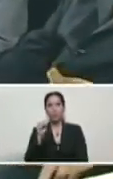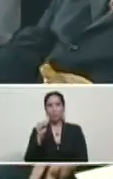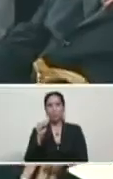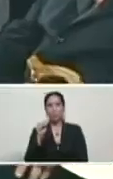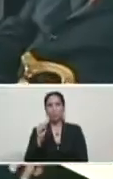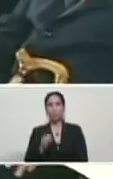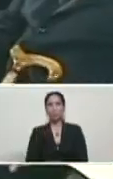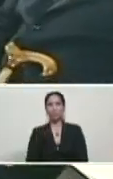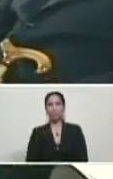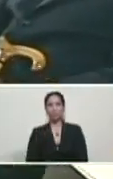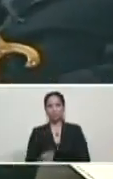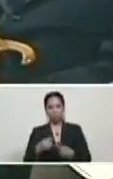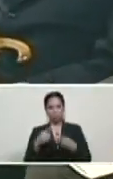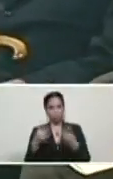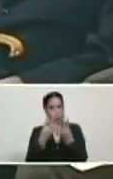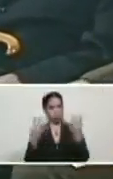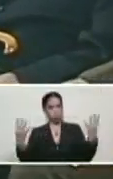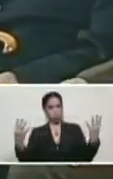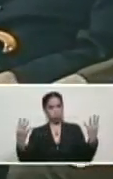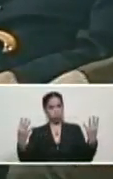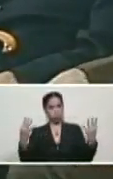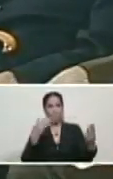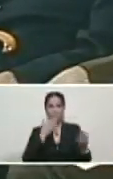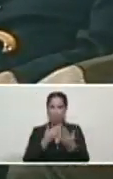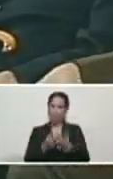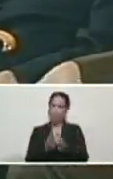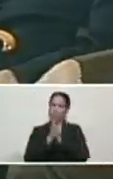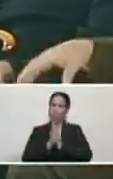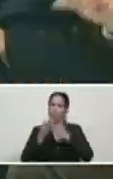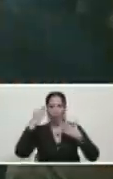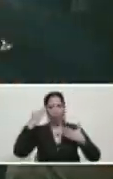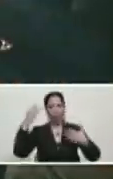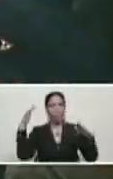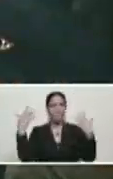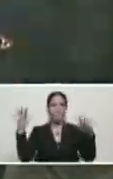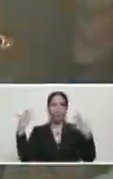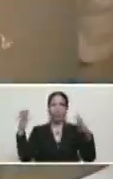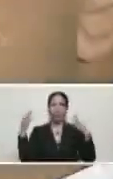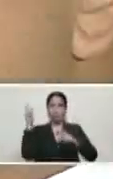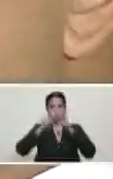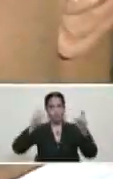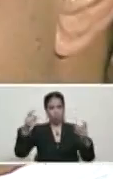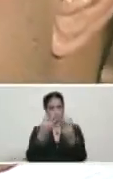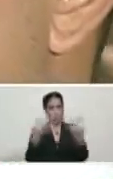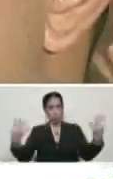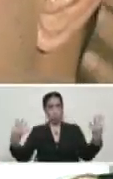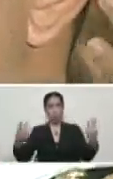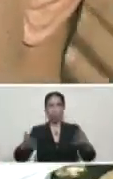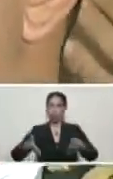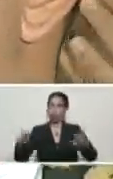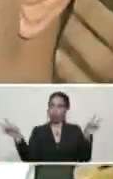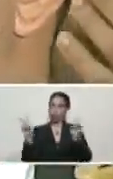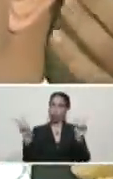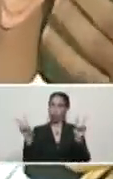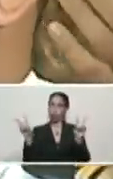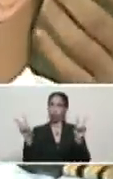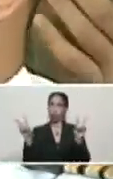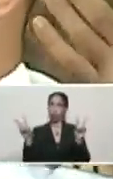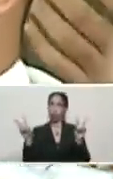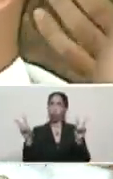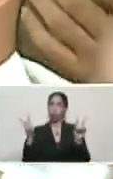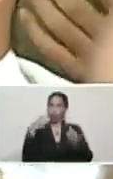Bermúdez. Quiero para ellos pedir un aplauso porque son gente de gran valía.